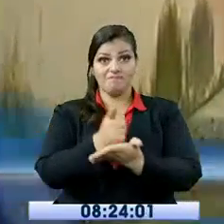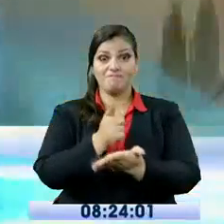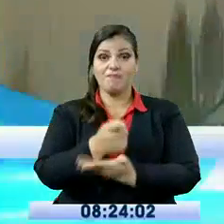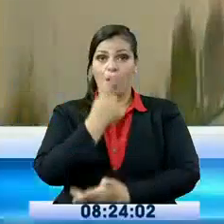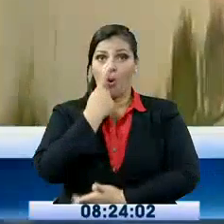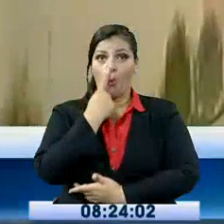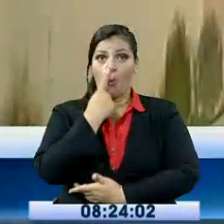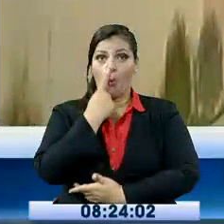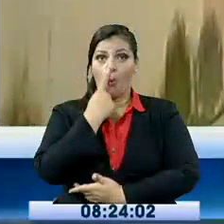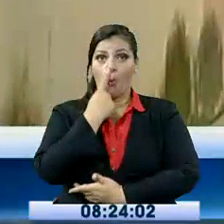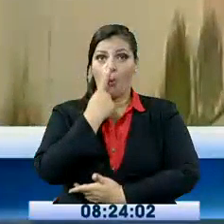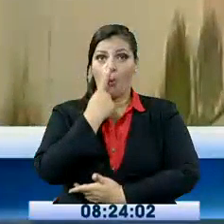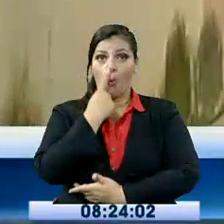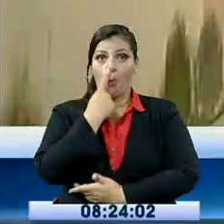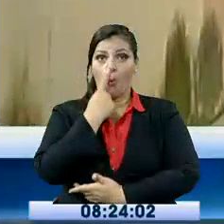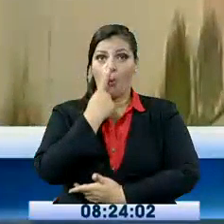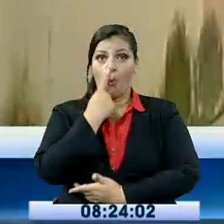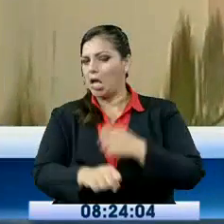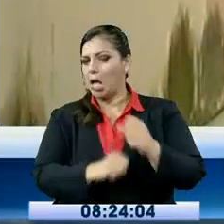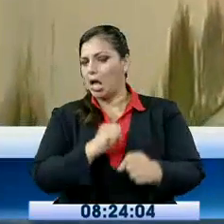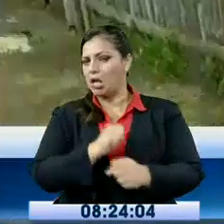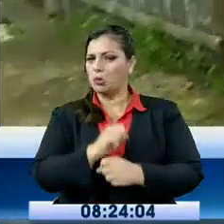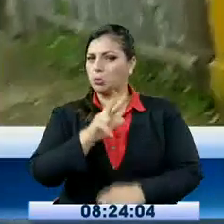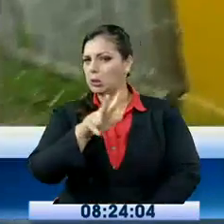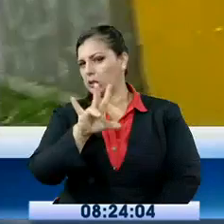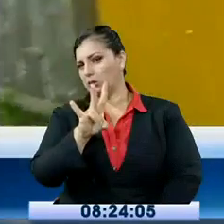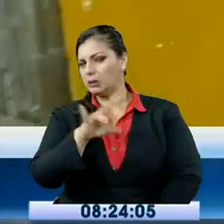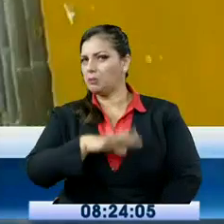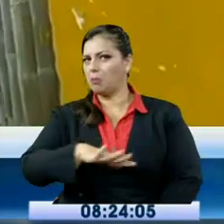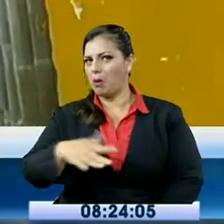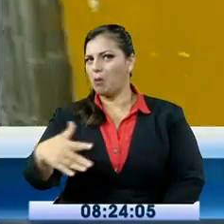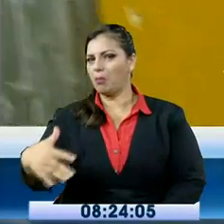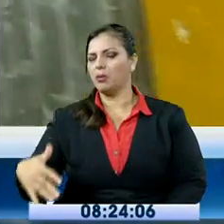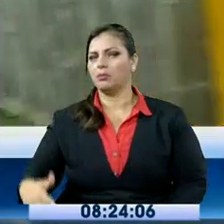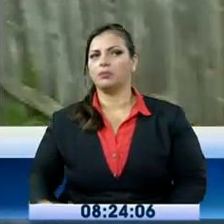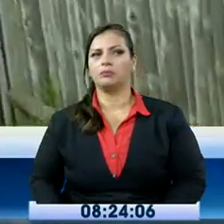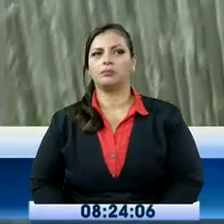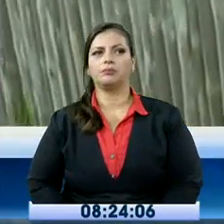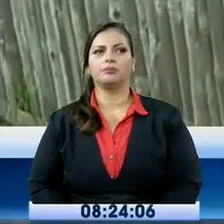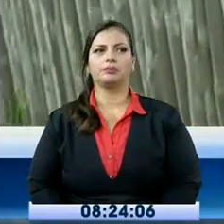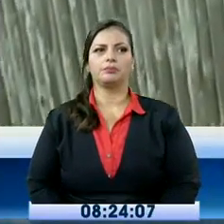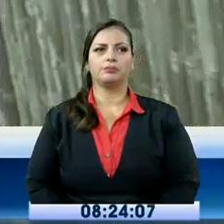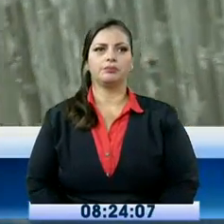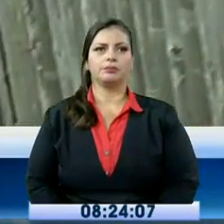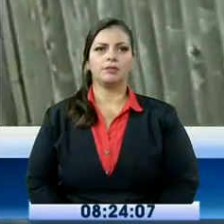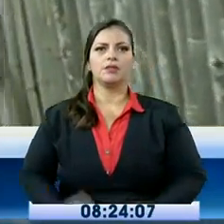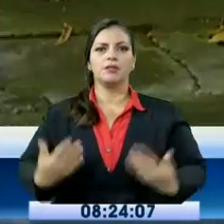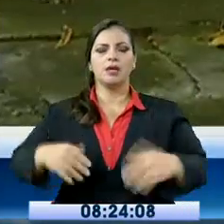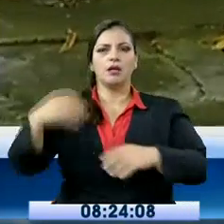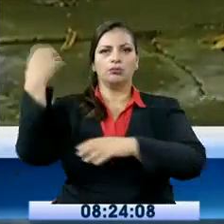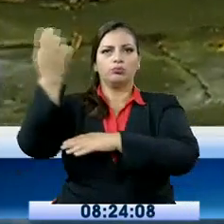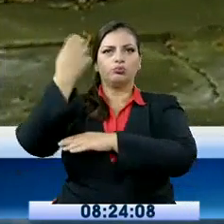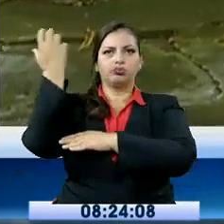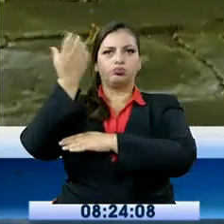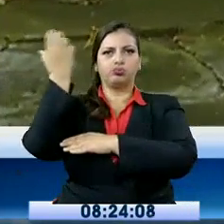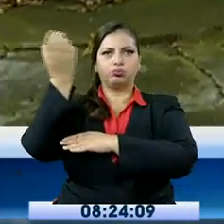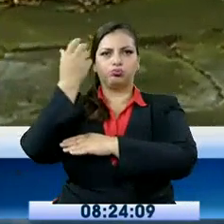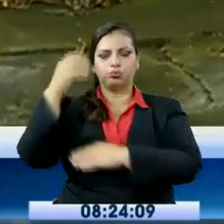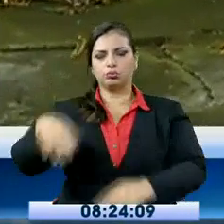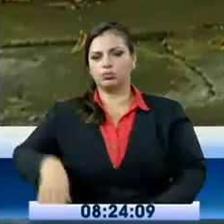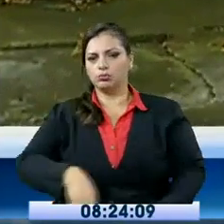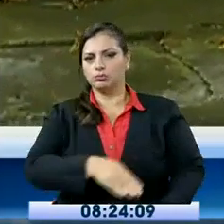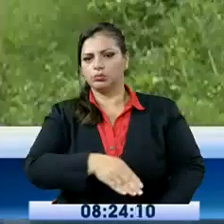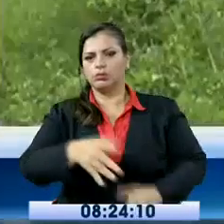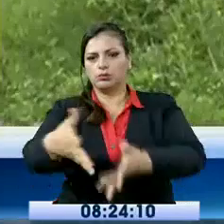de aproximadamente 37 años de edad. Minutos más tarde, arribó una ambulancia, a través de la cual fue